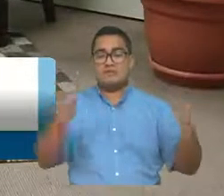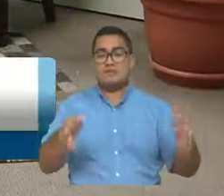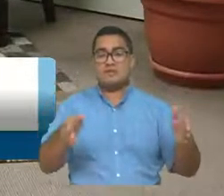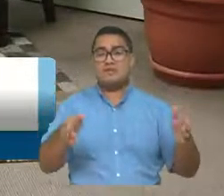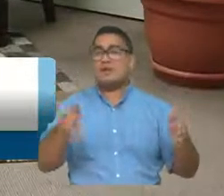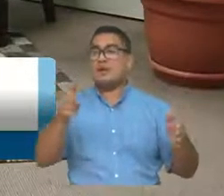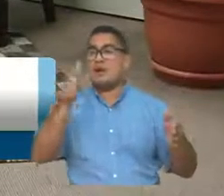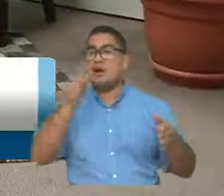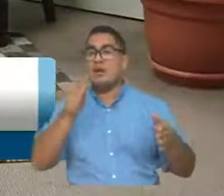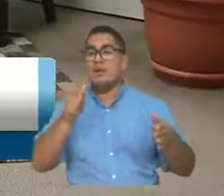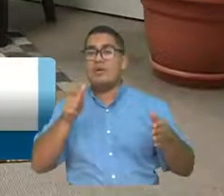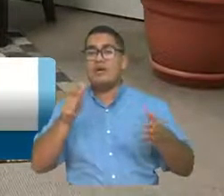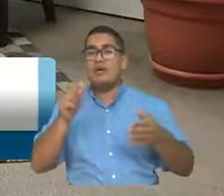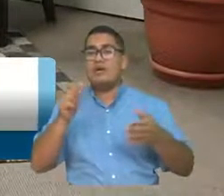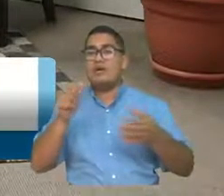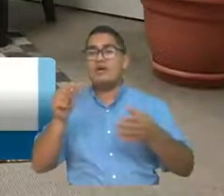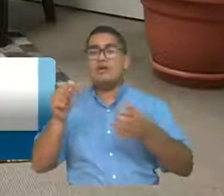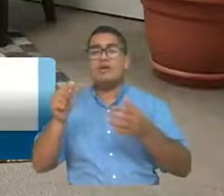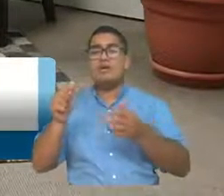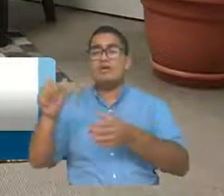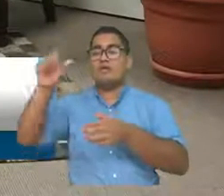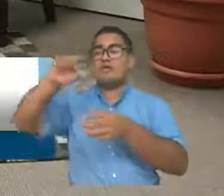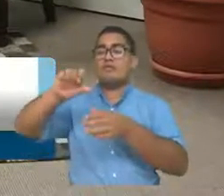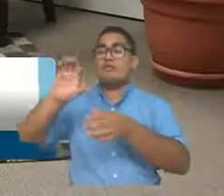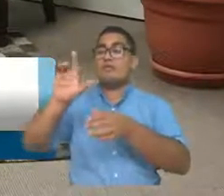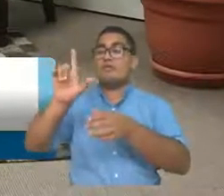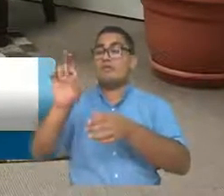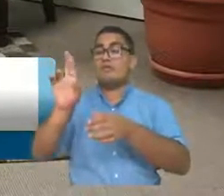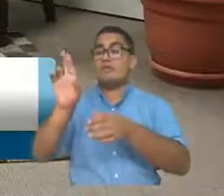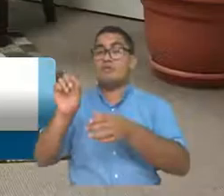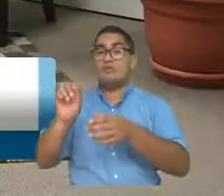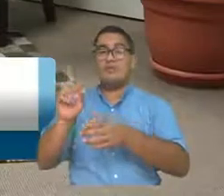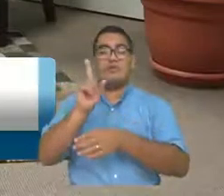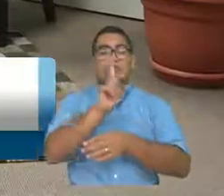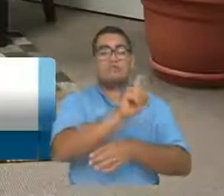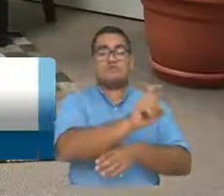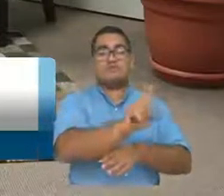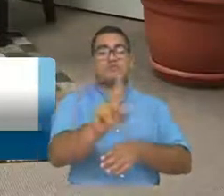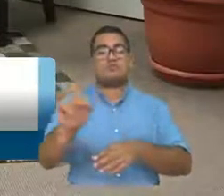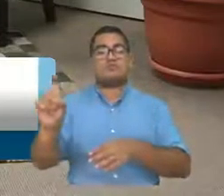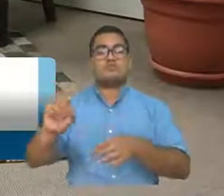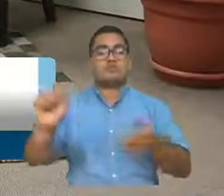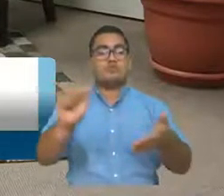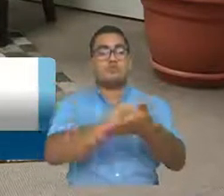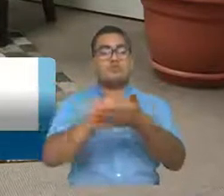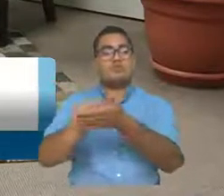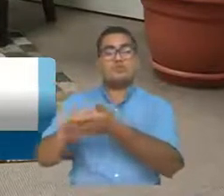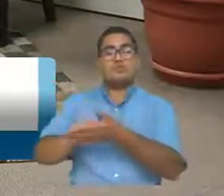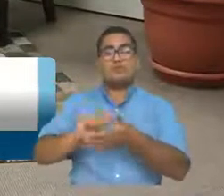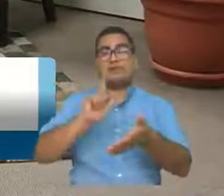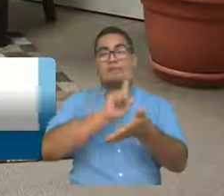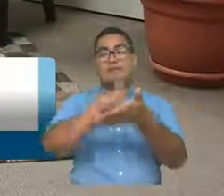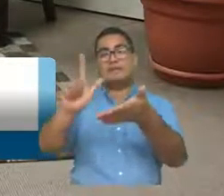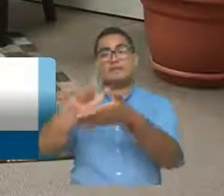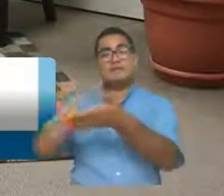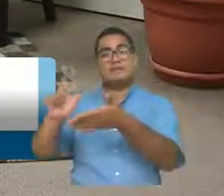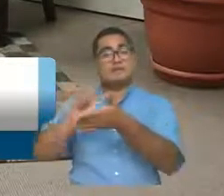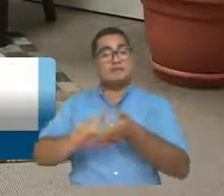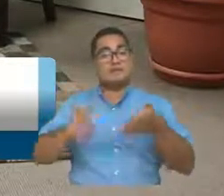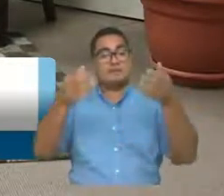medida de seguridad, limpiar, ¿verdad? Sanitizarse las manos, todo aquello que vos tocas antes de sentarte a tu